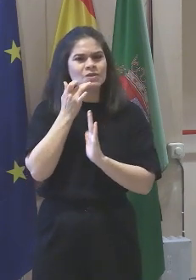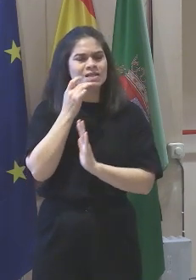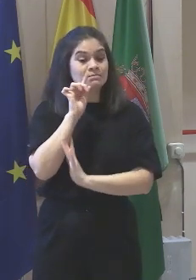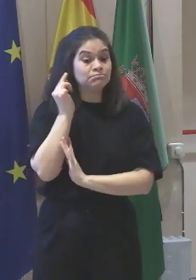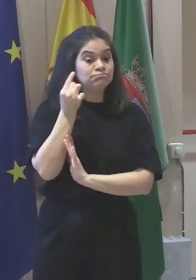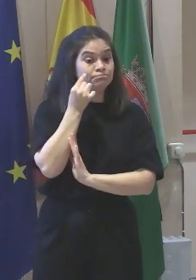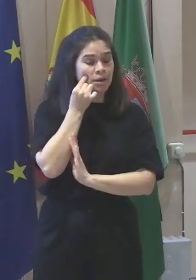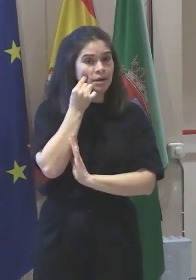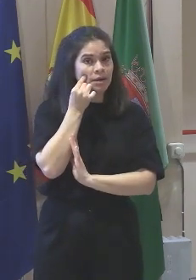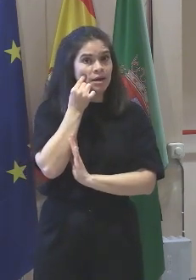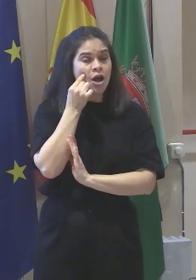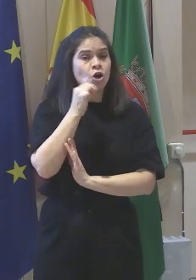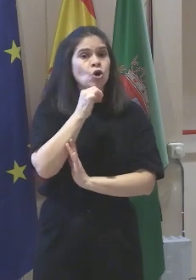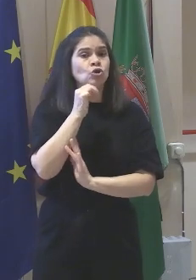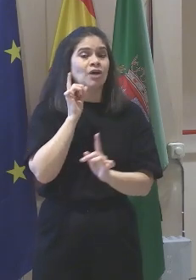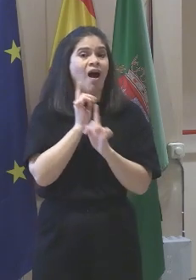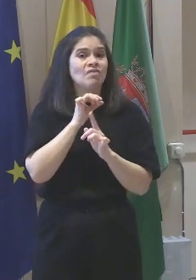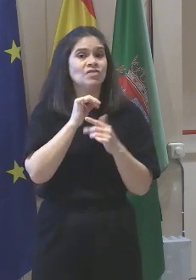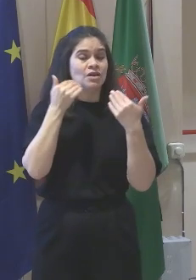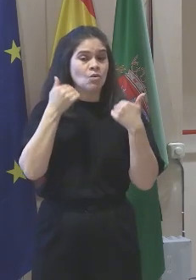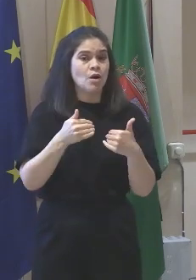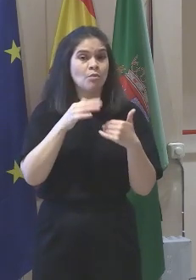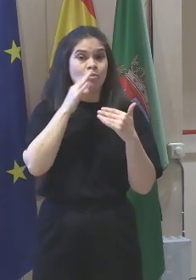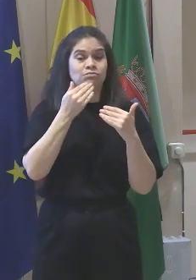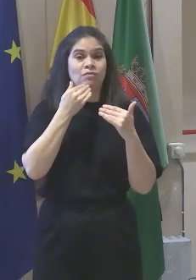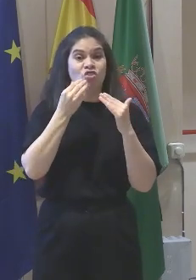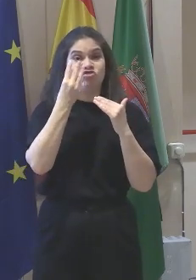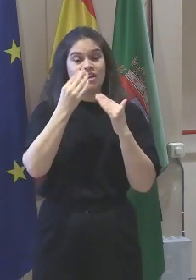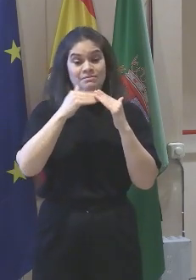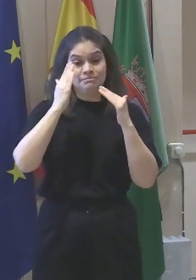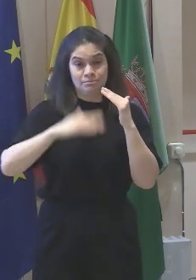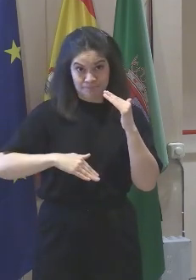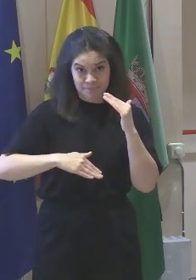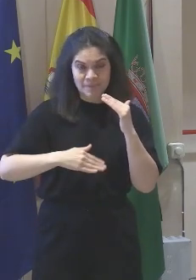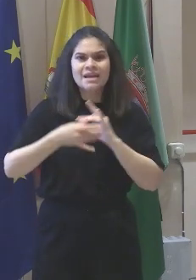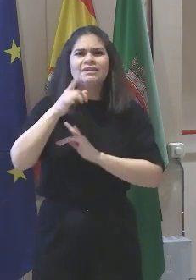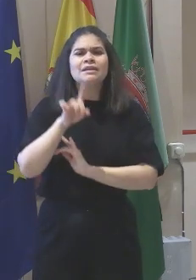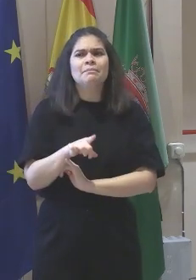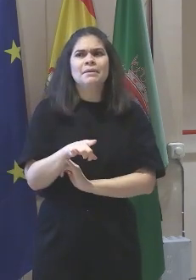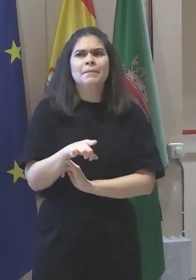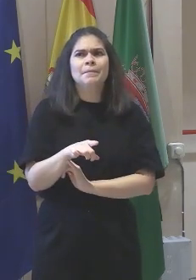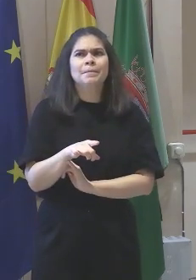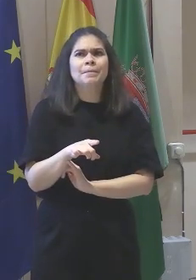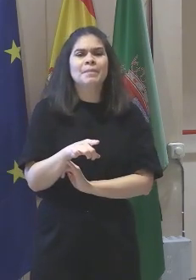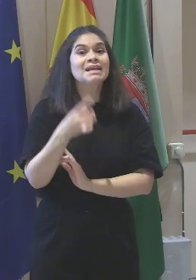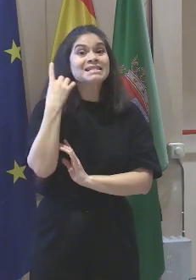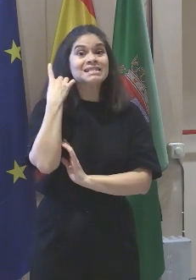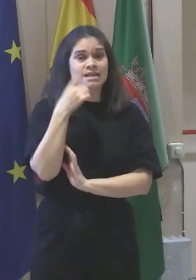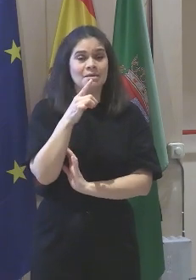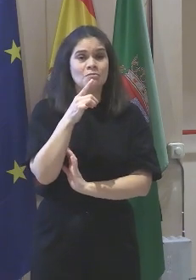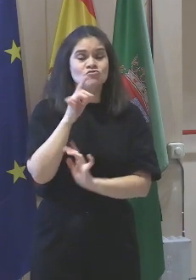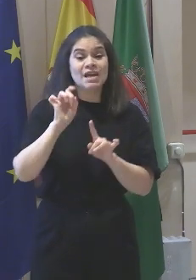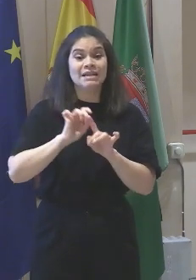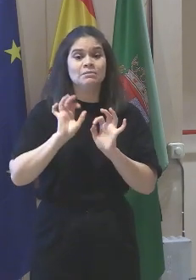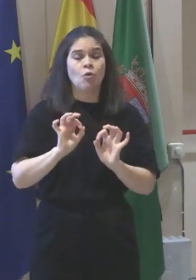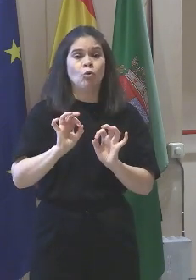los anticuerpos por debajo de los 3 años de vida. También sabemos que el tipo de anticuerpo